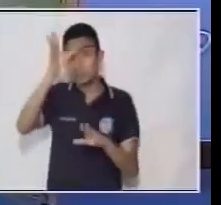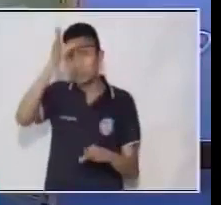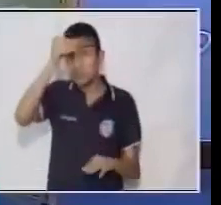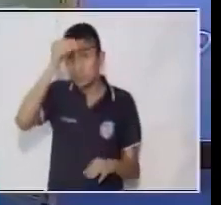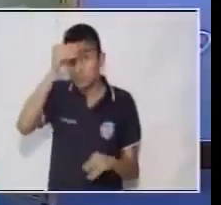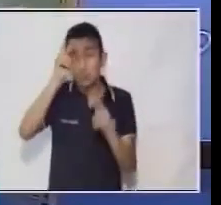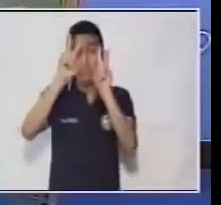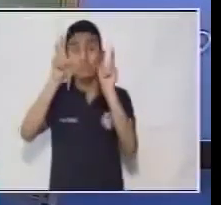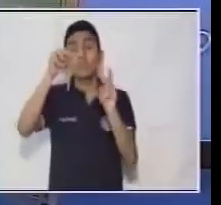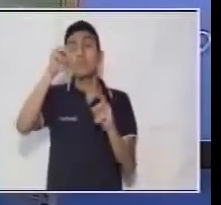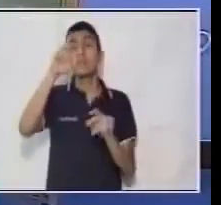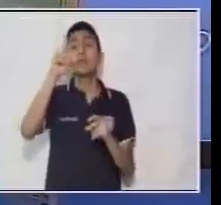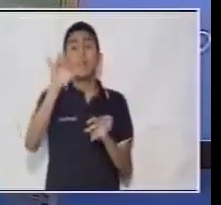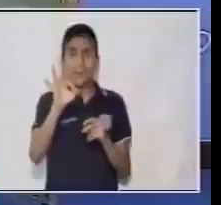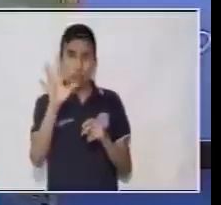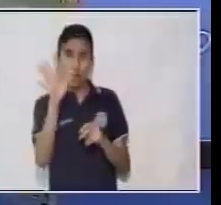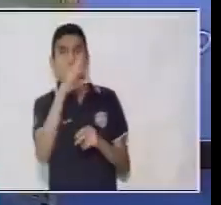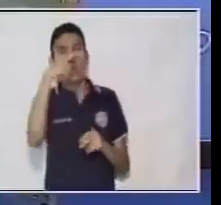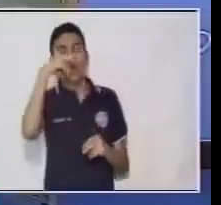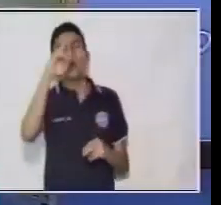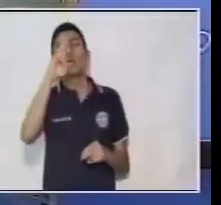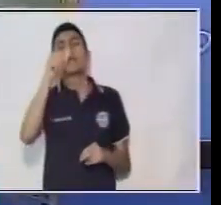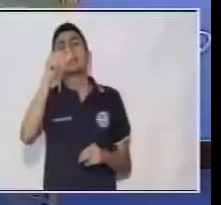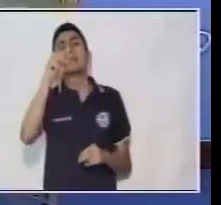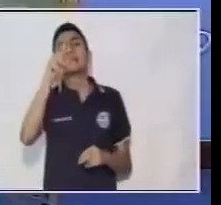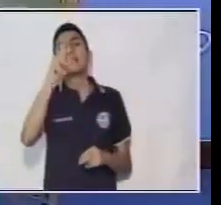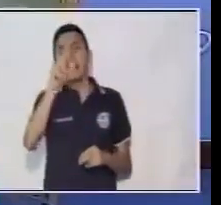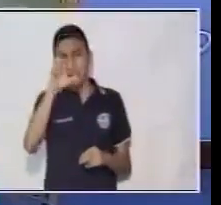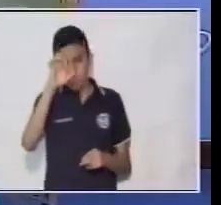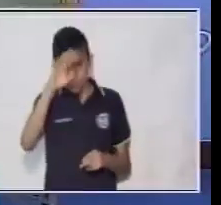transporte pueden ser aéreos,